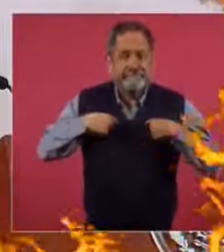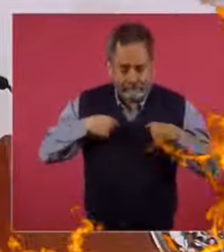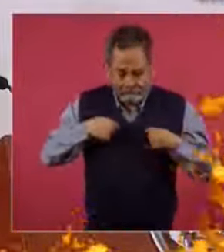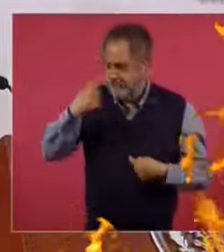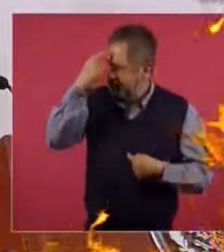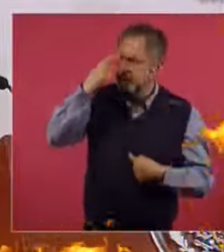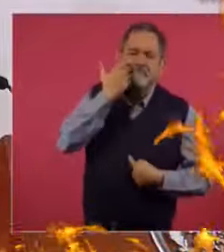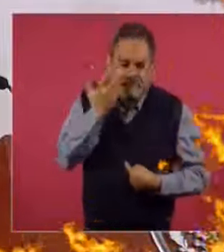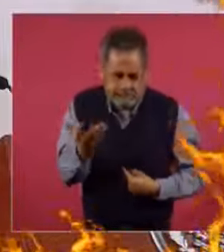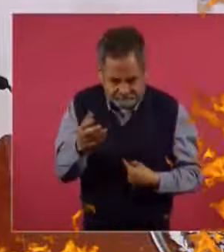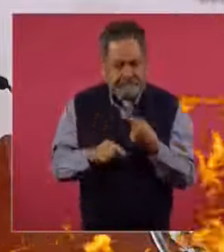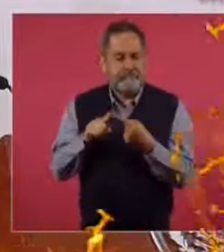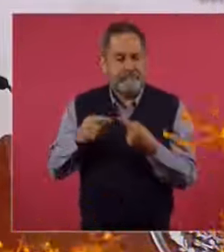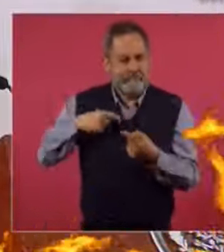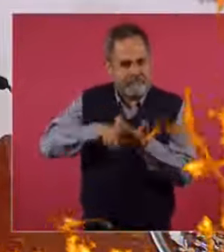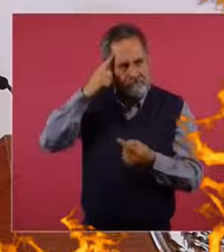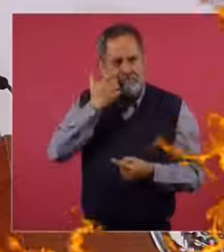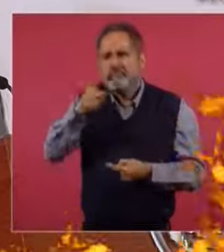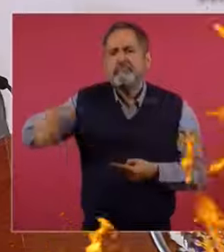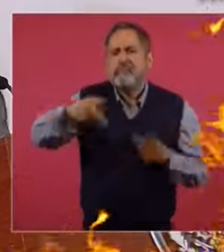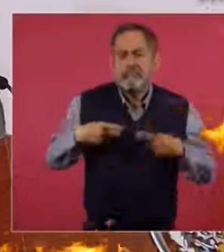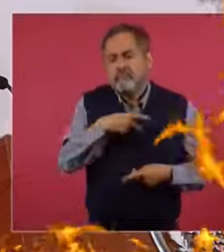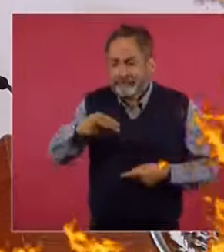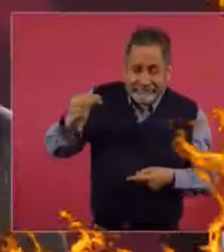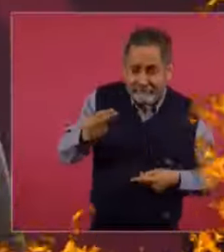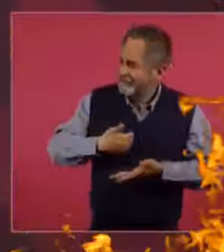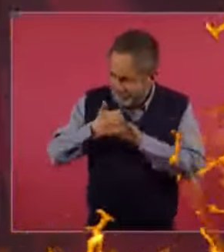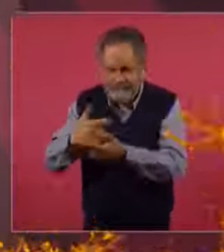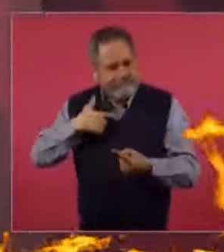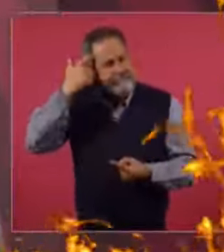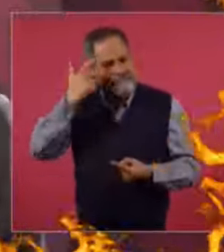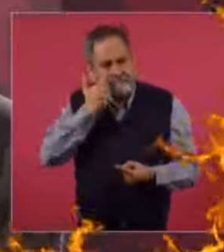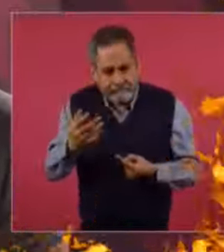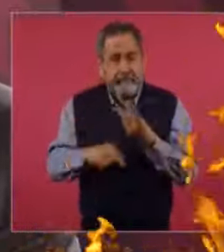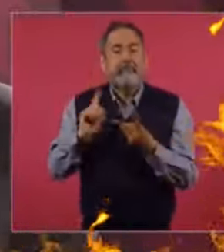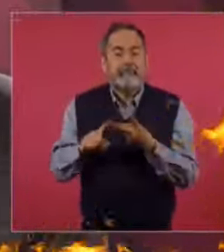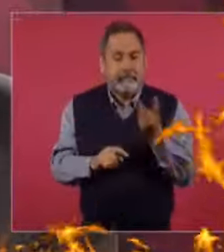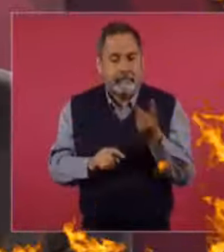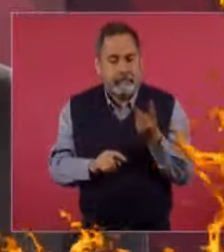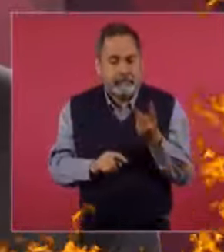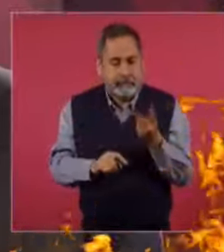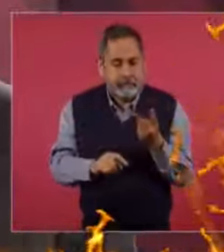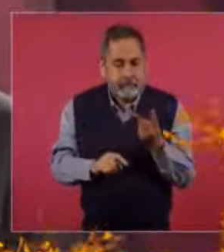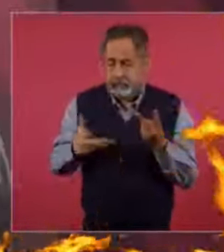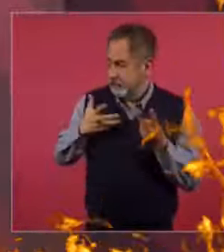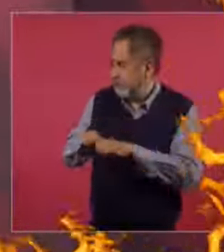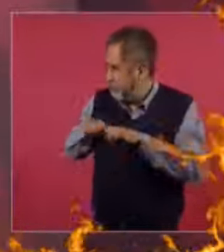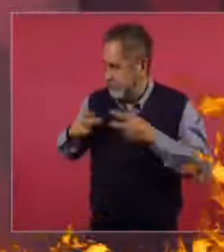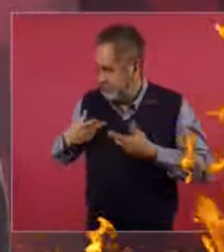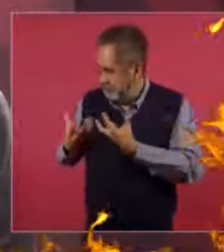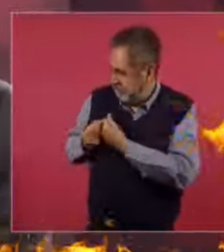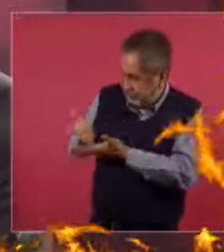tengo las convicciones de ayudar a los más necesitados, de que contamos con el equipo,